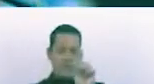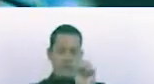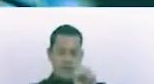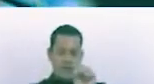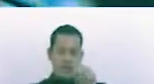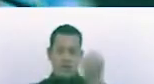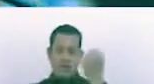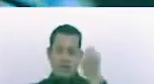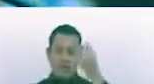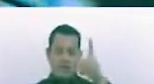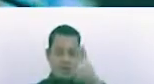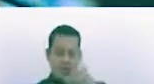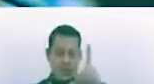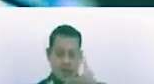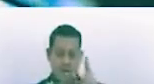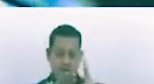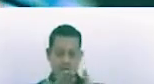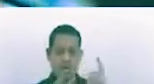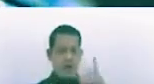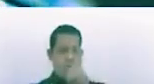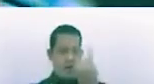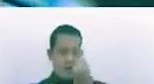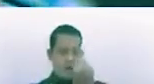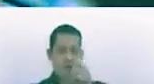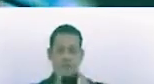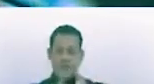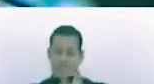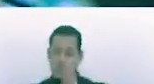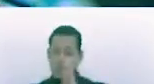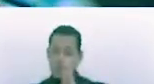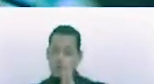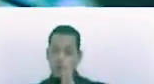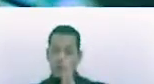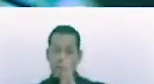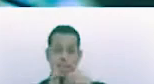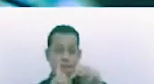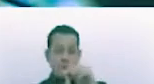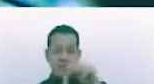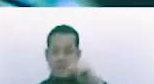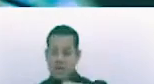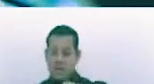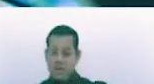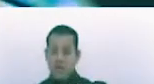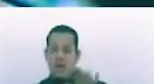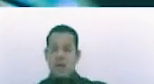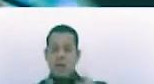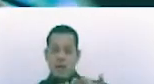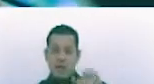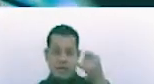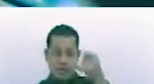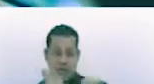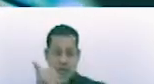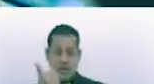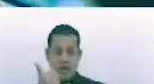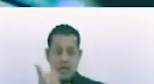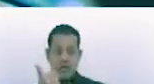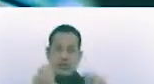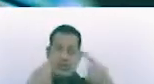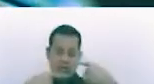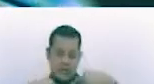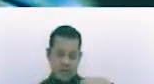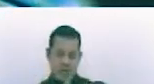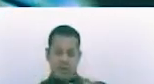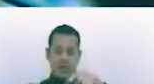corazón de este decreto. Lo único que se está pidiendo es una prórroga, pero al final siempre